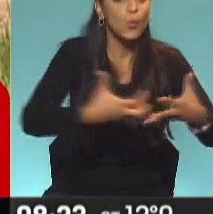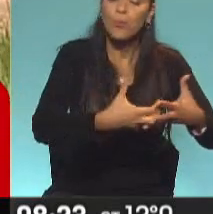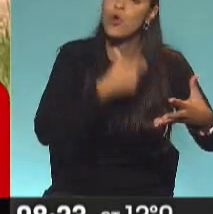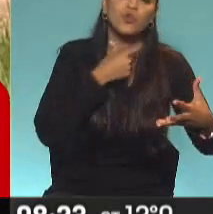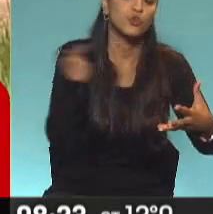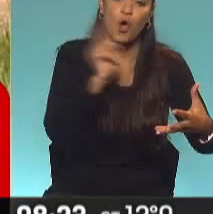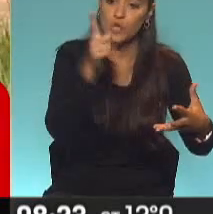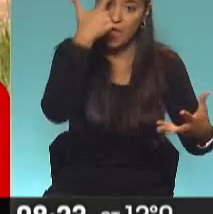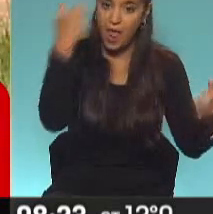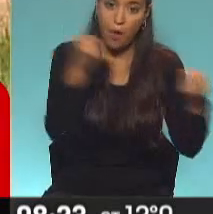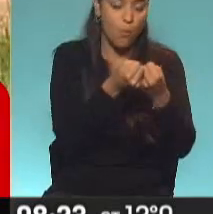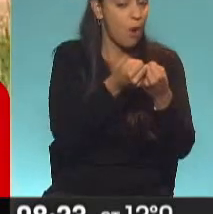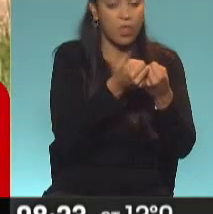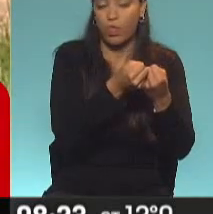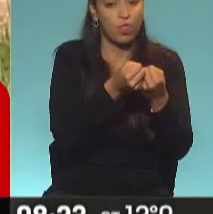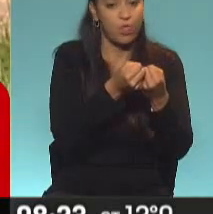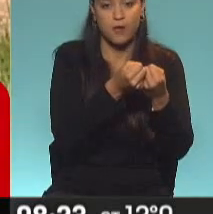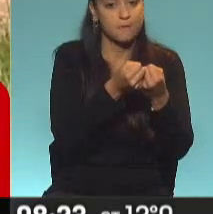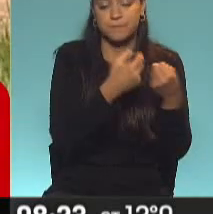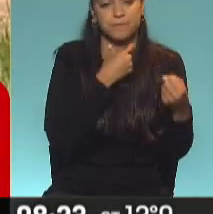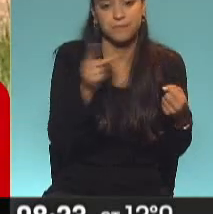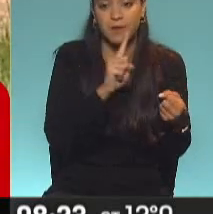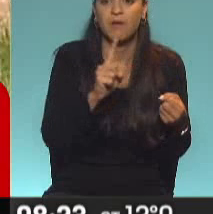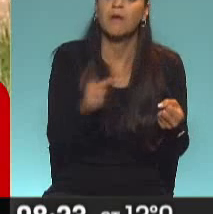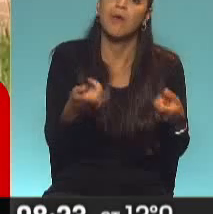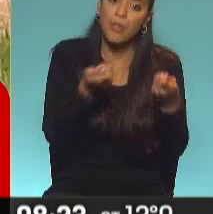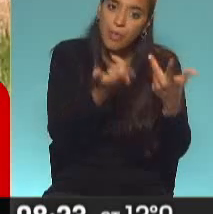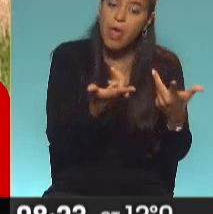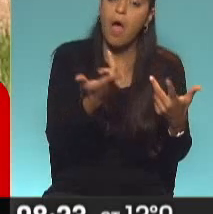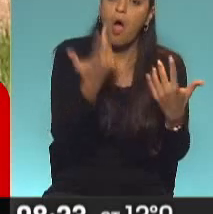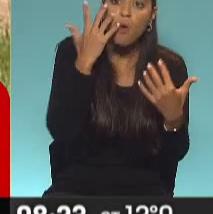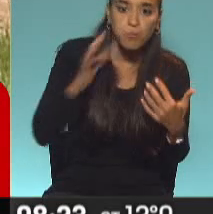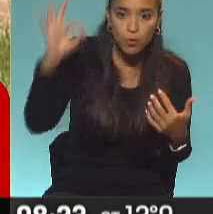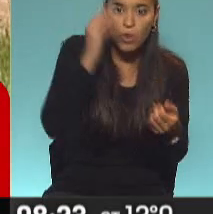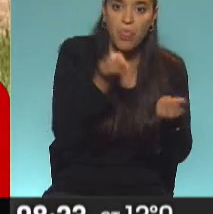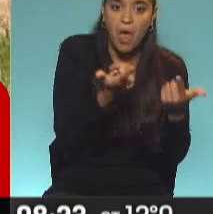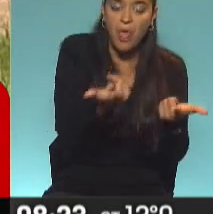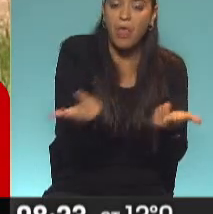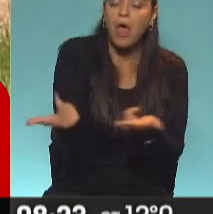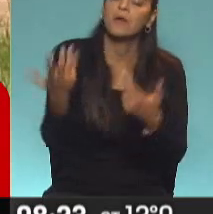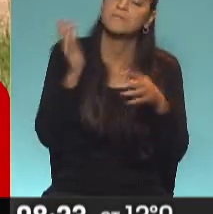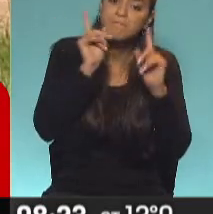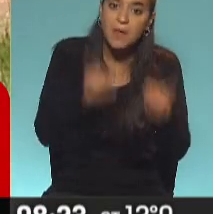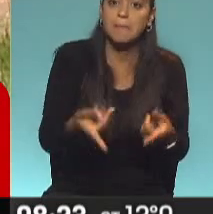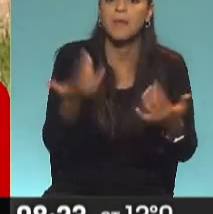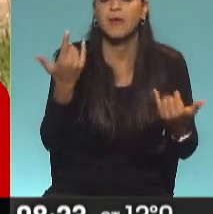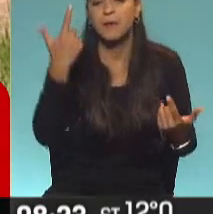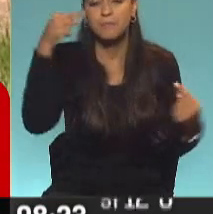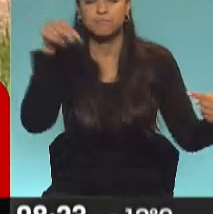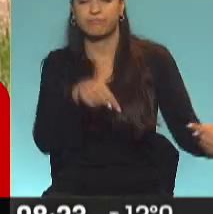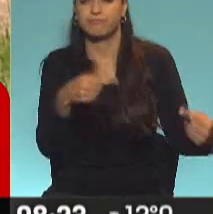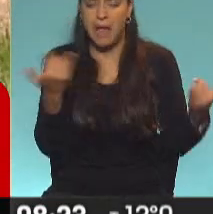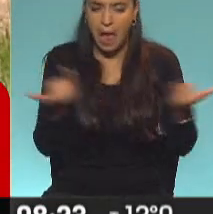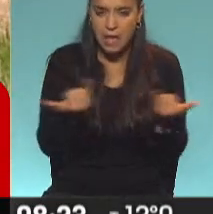quería entrar en razones, a pesar de todas estas facilidades que se le daban y que están generando también algunas controversias, ¿no?